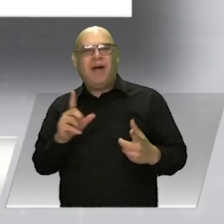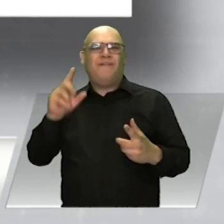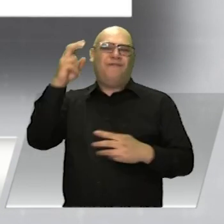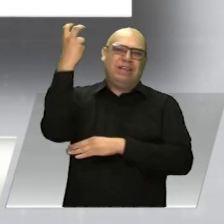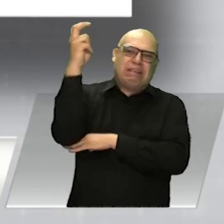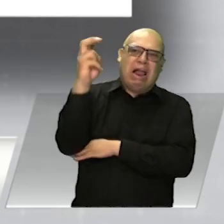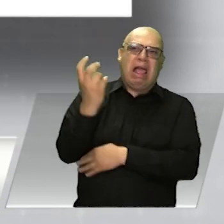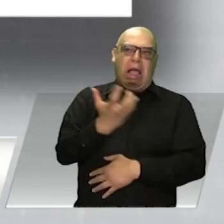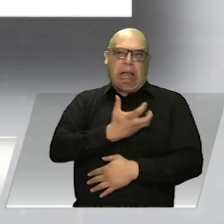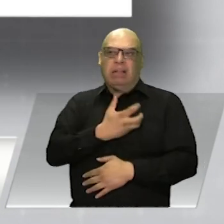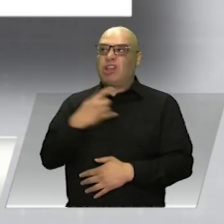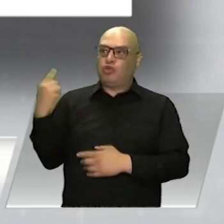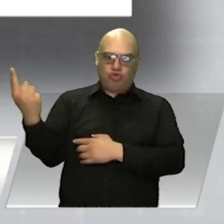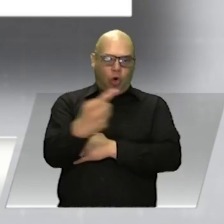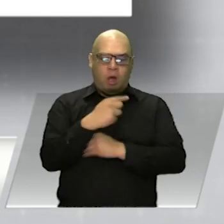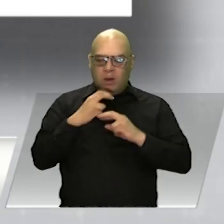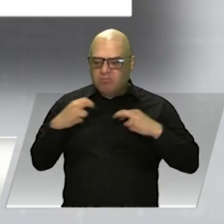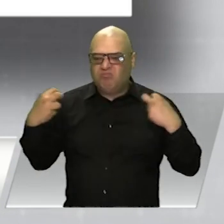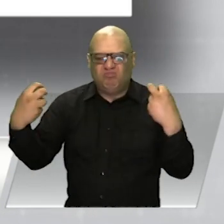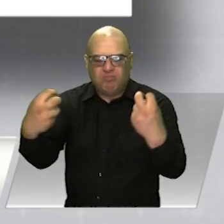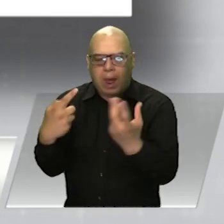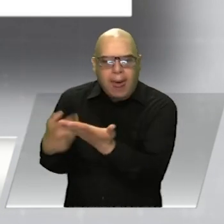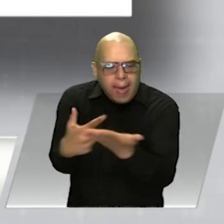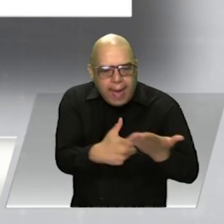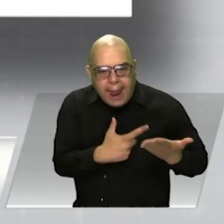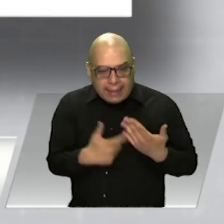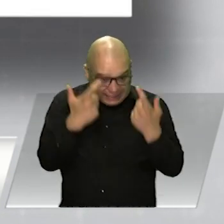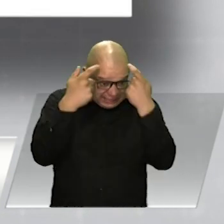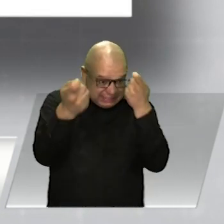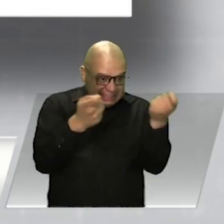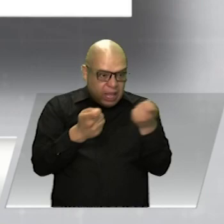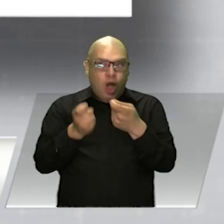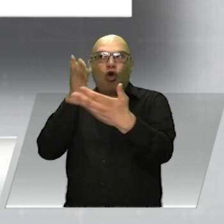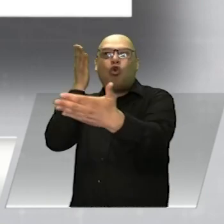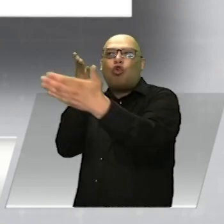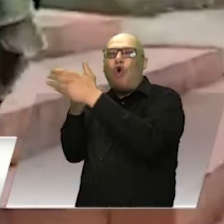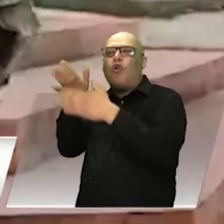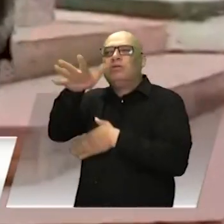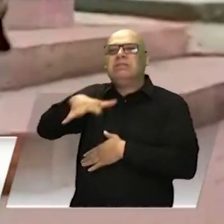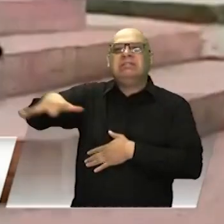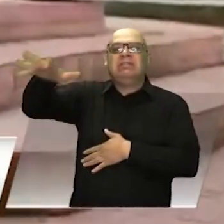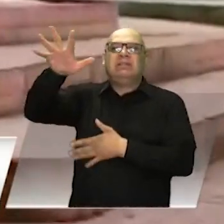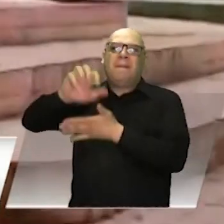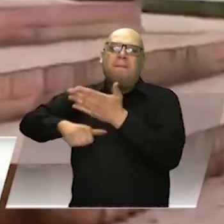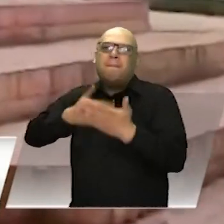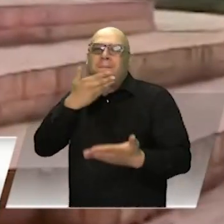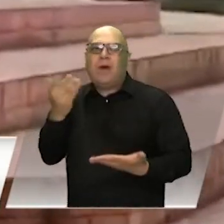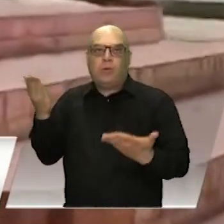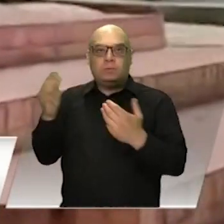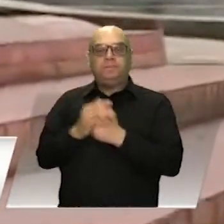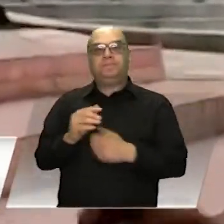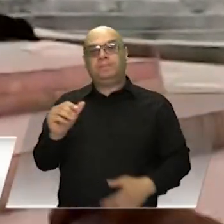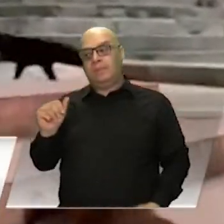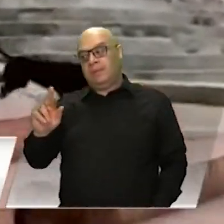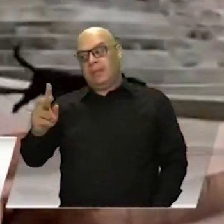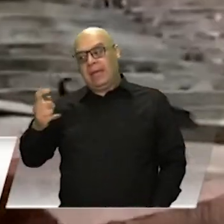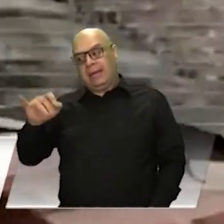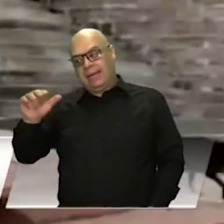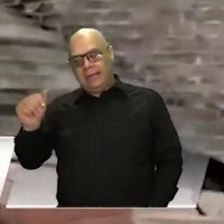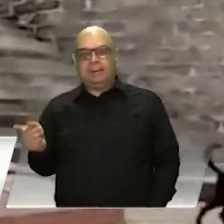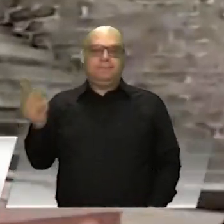diseñemos estrategias conjuntas que hacerle frente a la situación tanto en Argelia como en nariño